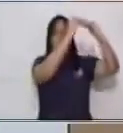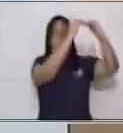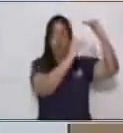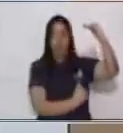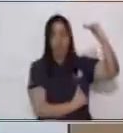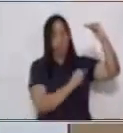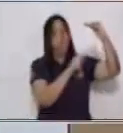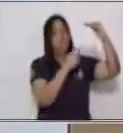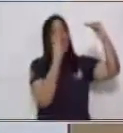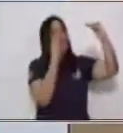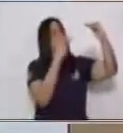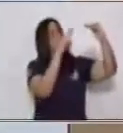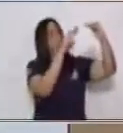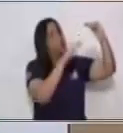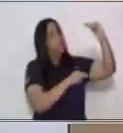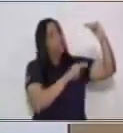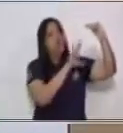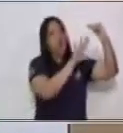algo corto, algo